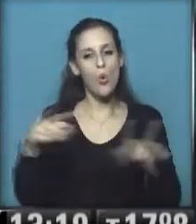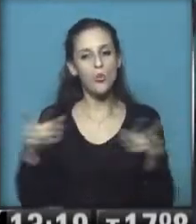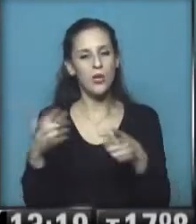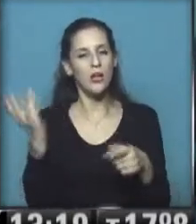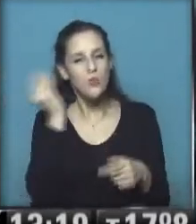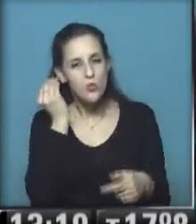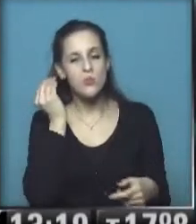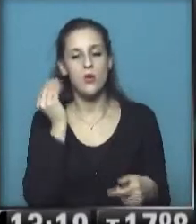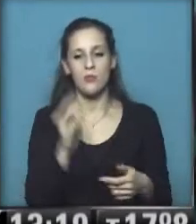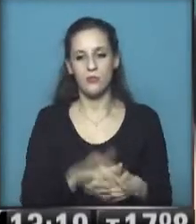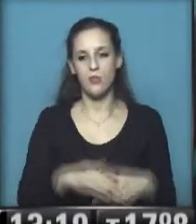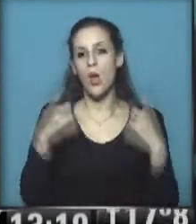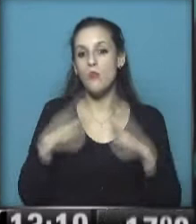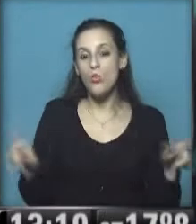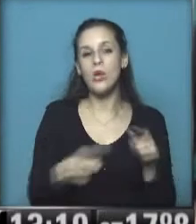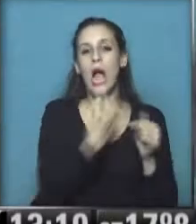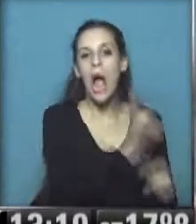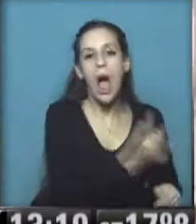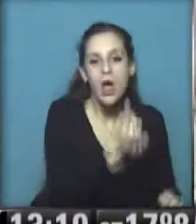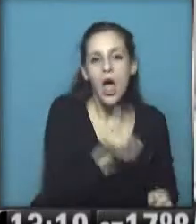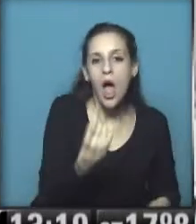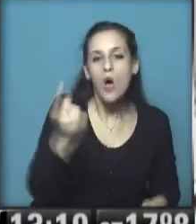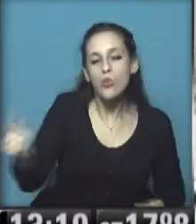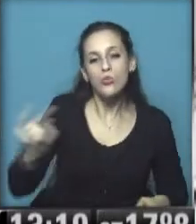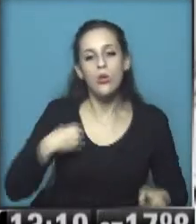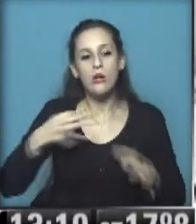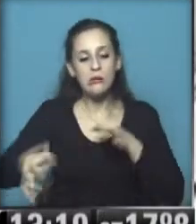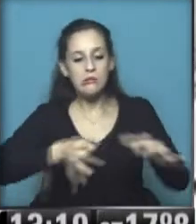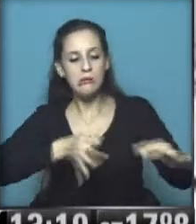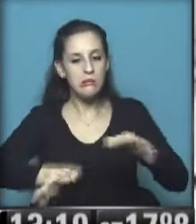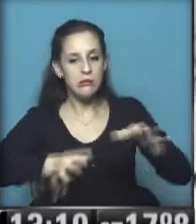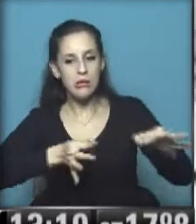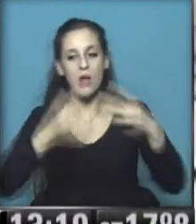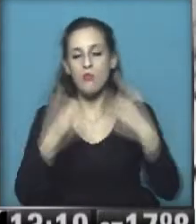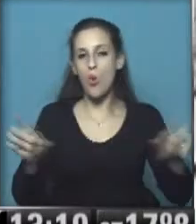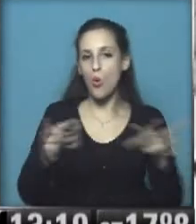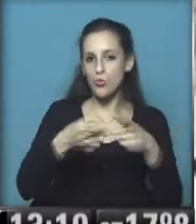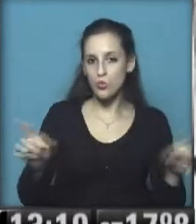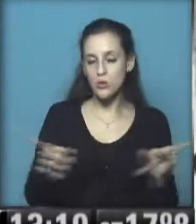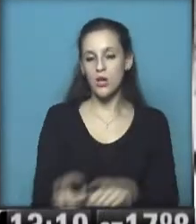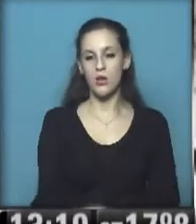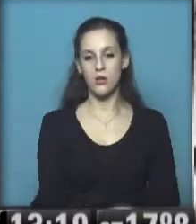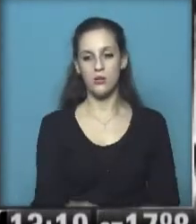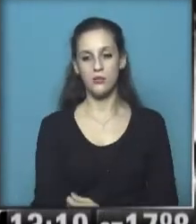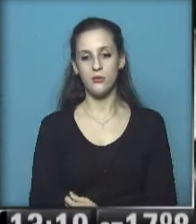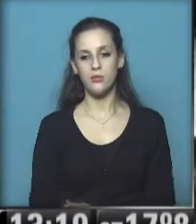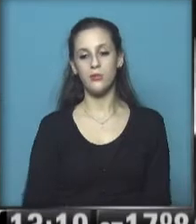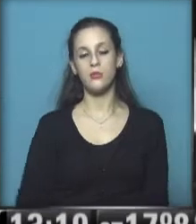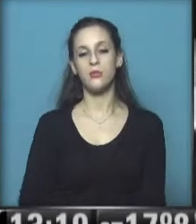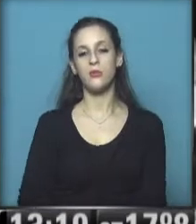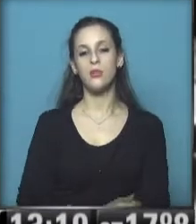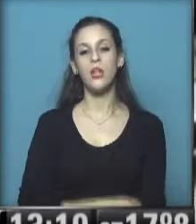de así escuchar pista por pista e ir descifrando, y mientras Piris iba intentando también recordar